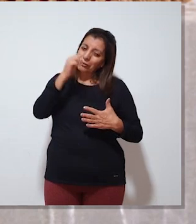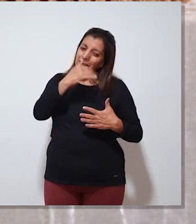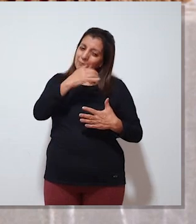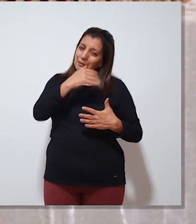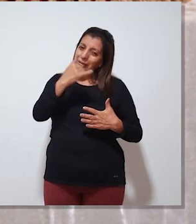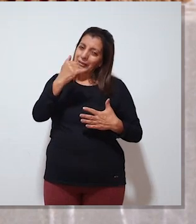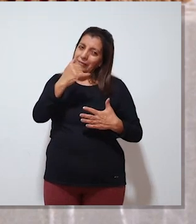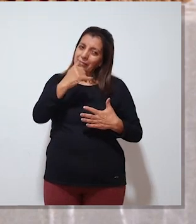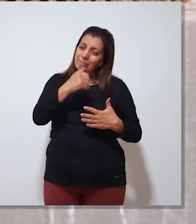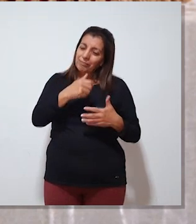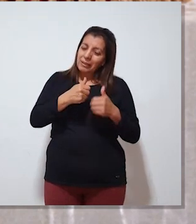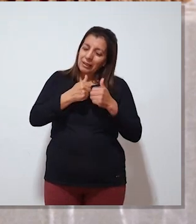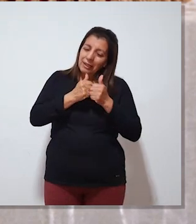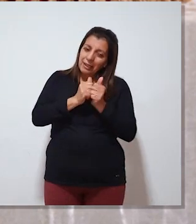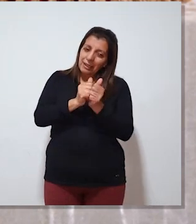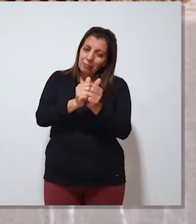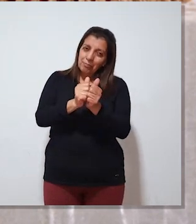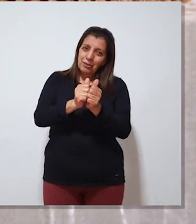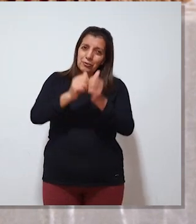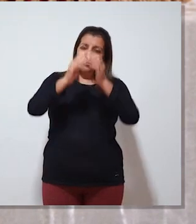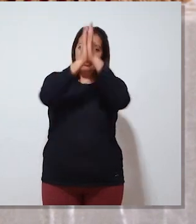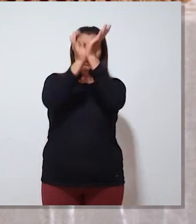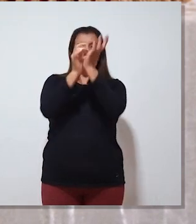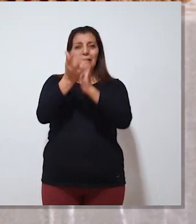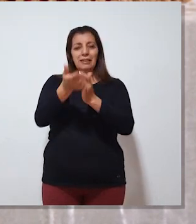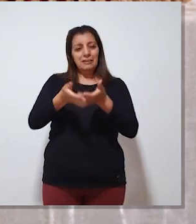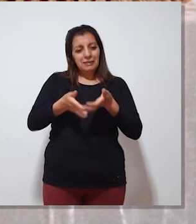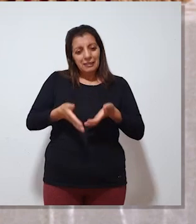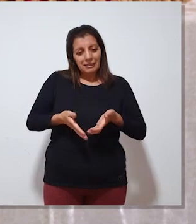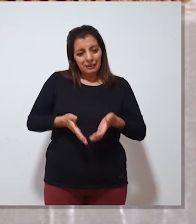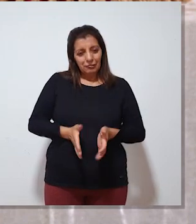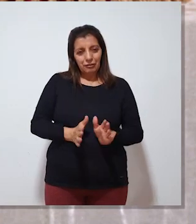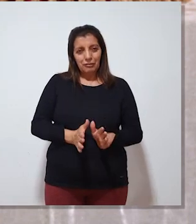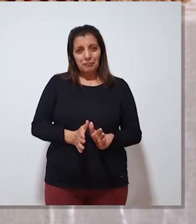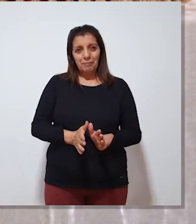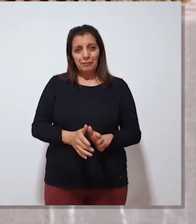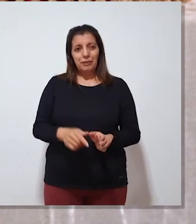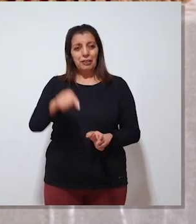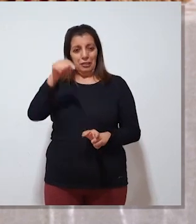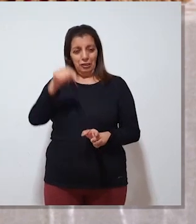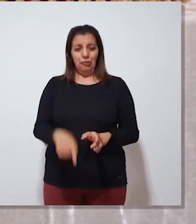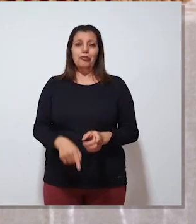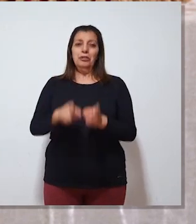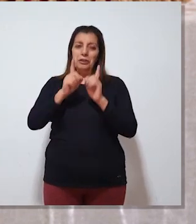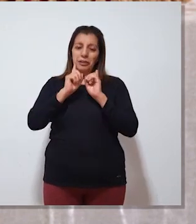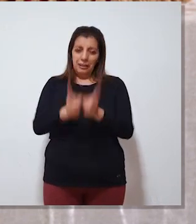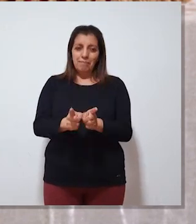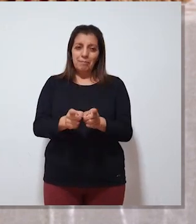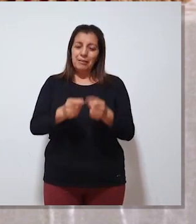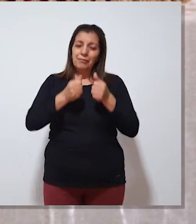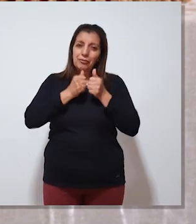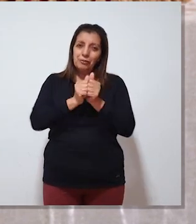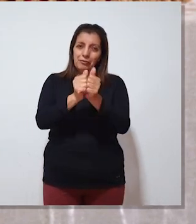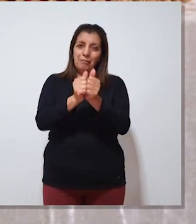Iglesia naciente, quiere acompañar hoy a sus hijos. Esa presencia perseverante de María en la